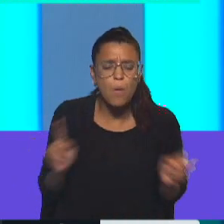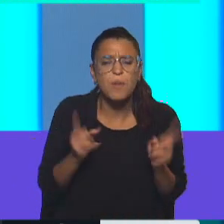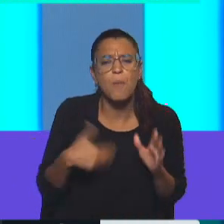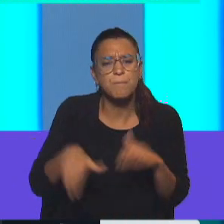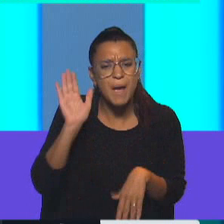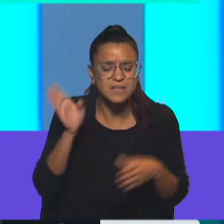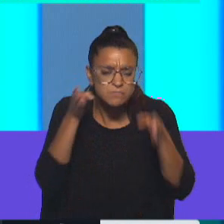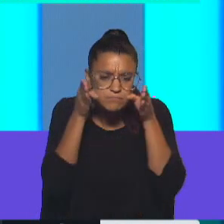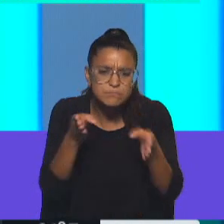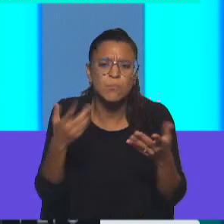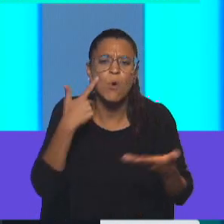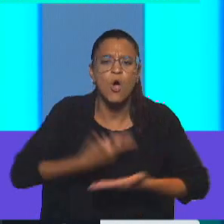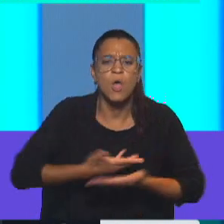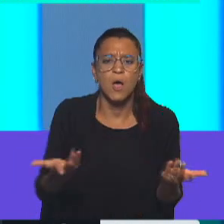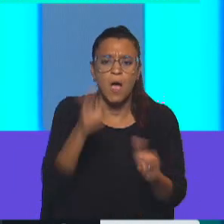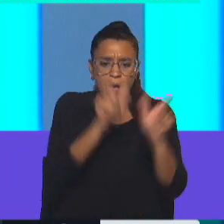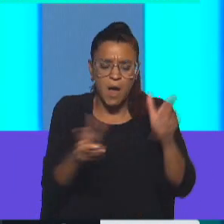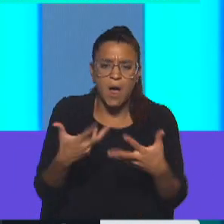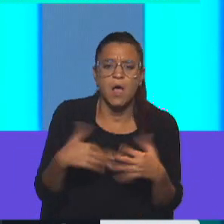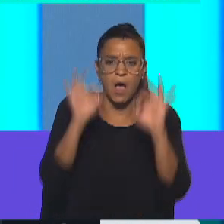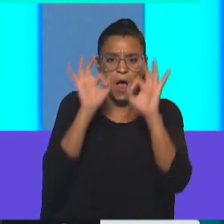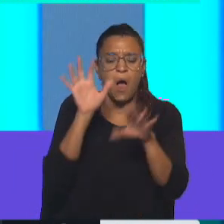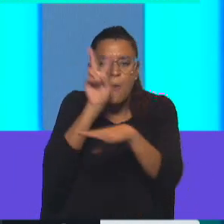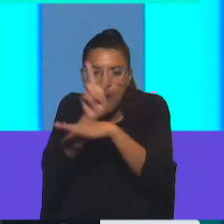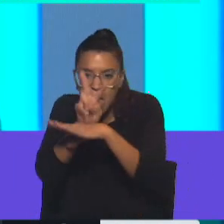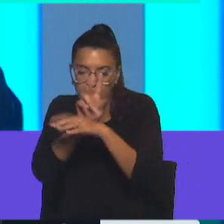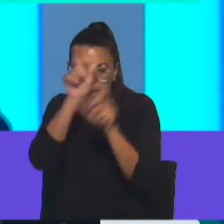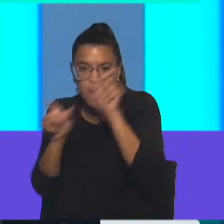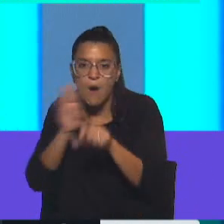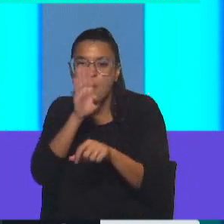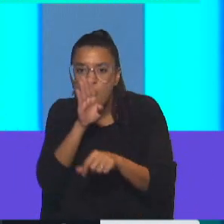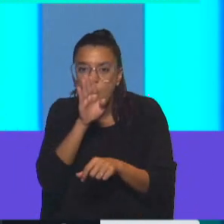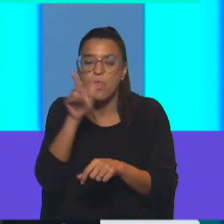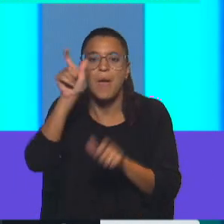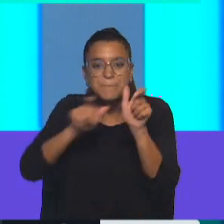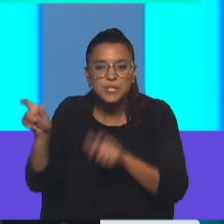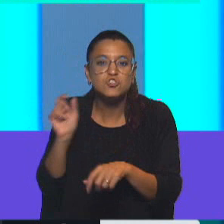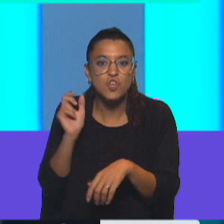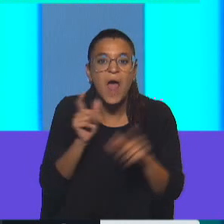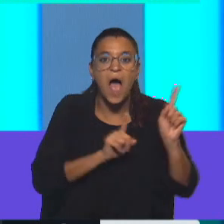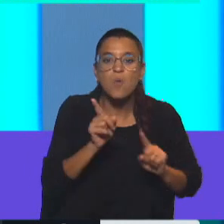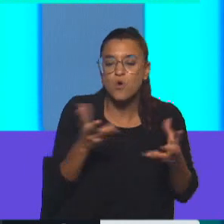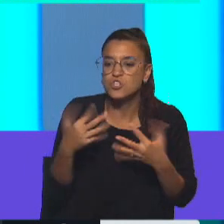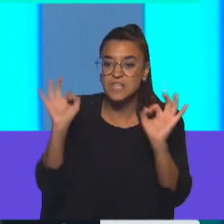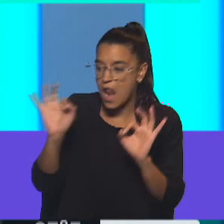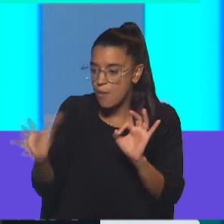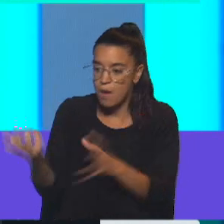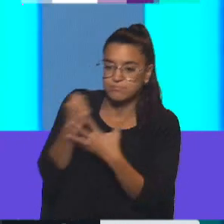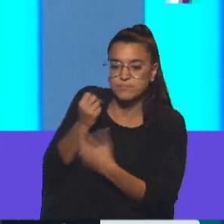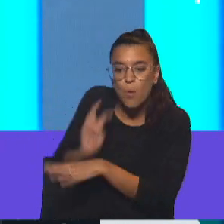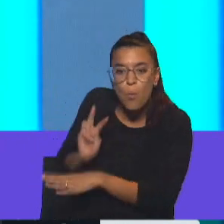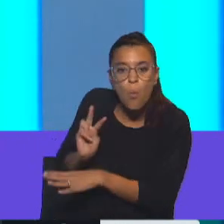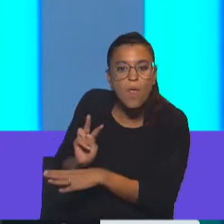todo poner el foco en aquellos que rescataron y protegieron a los judíos, ¿no? Estos justos entre las naciones, estos rescatadores que